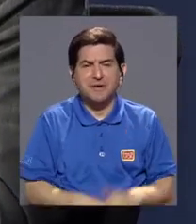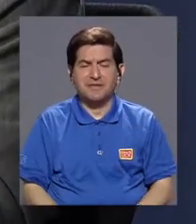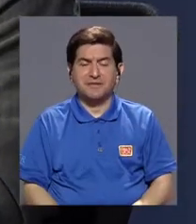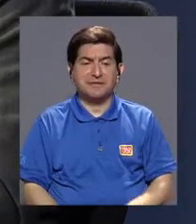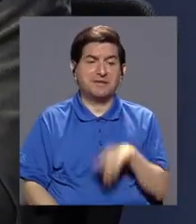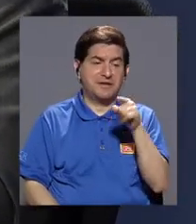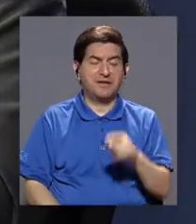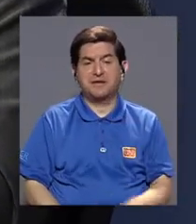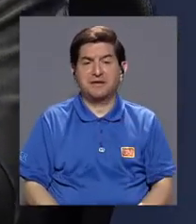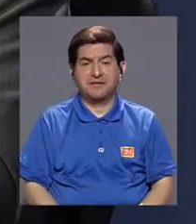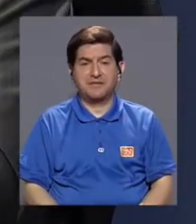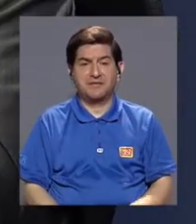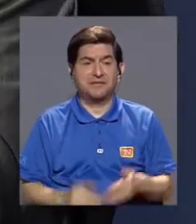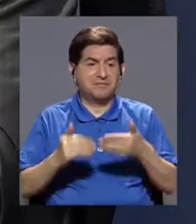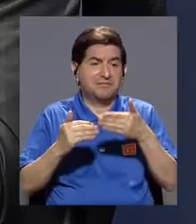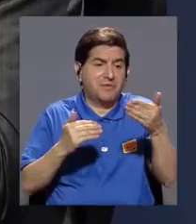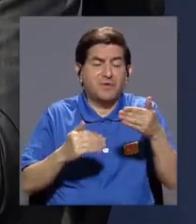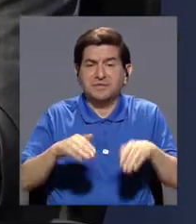a compartir el pan,